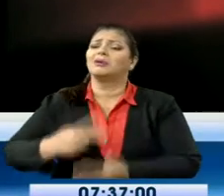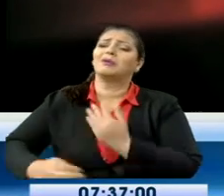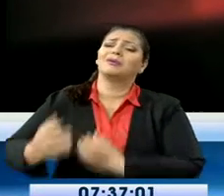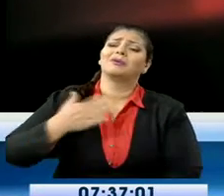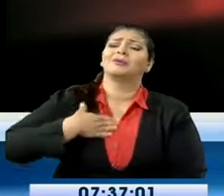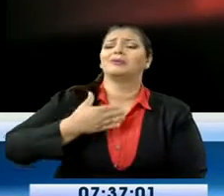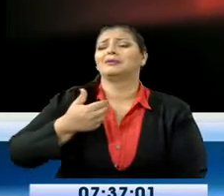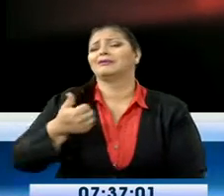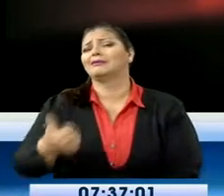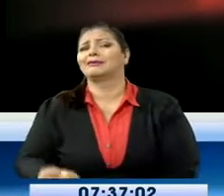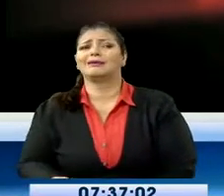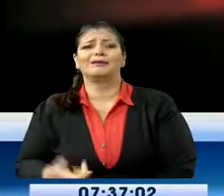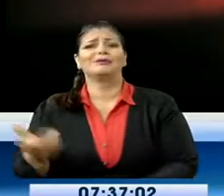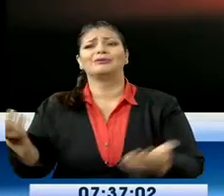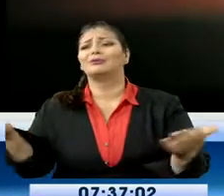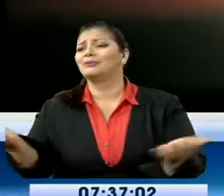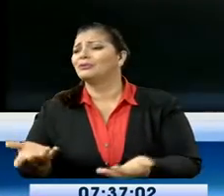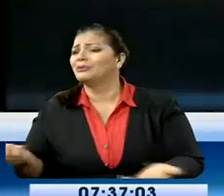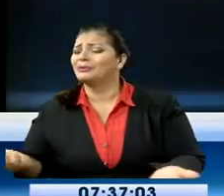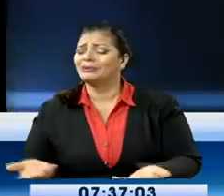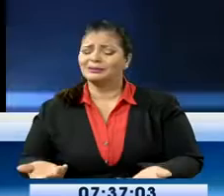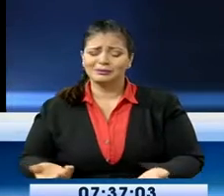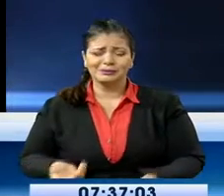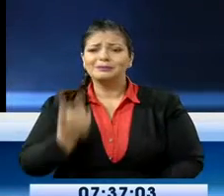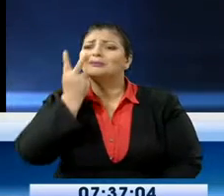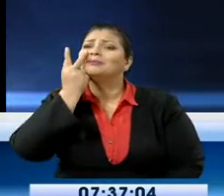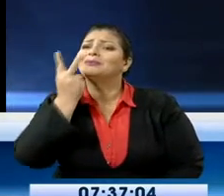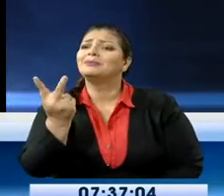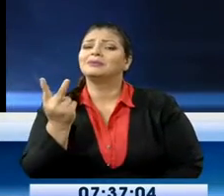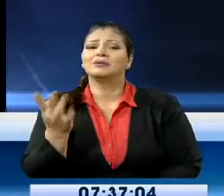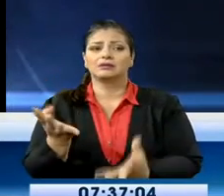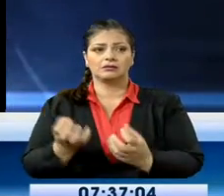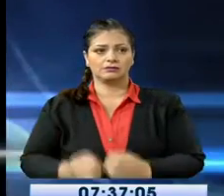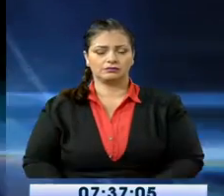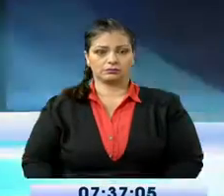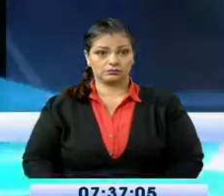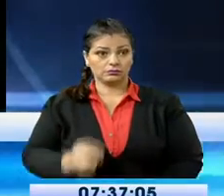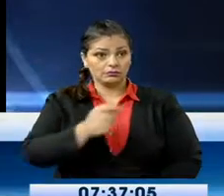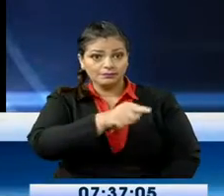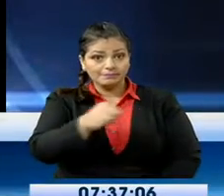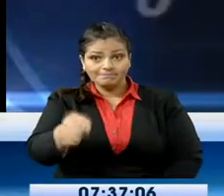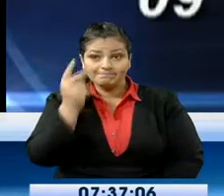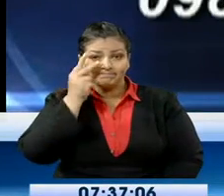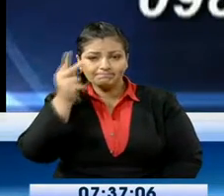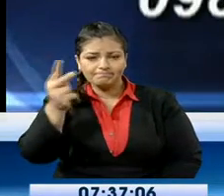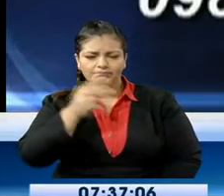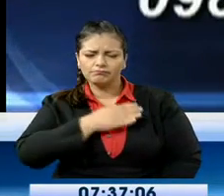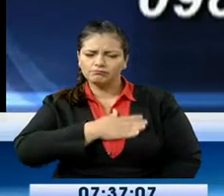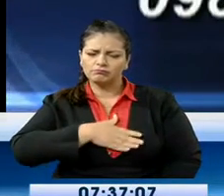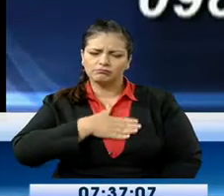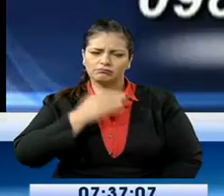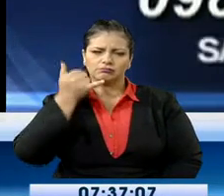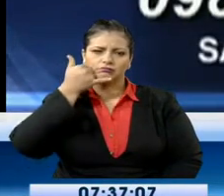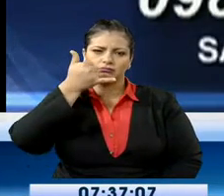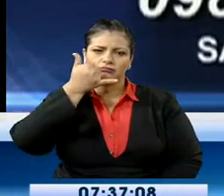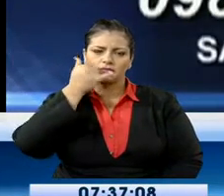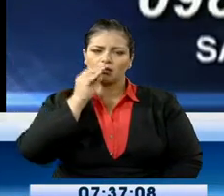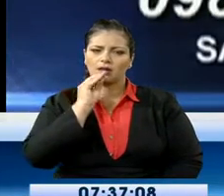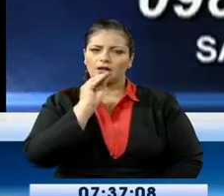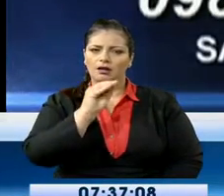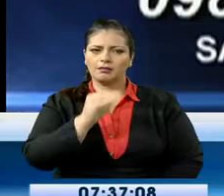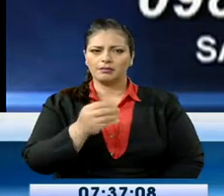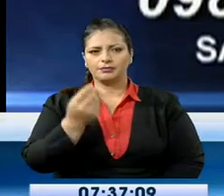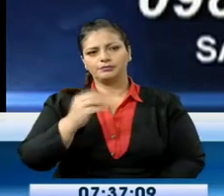Yo quisiera verte. Si usted tiene alguna información sobre el paradero de Ángel Sánchez, favor comunicarse al